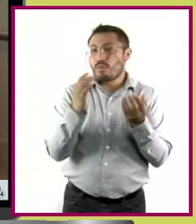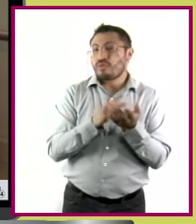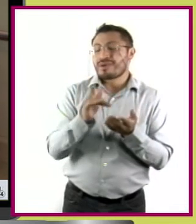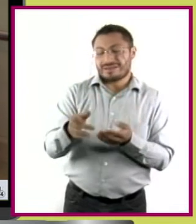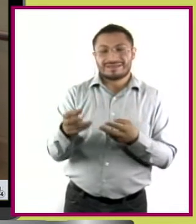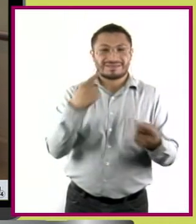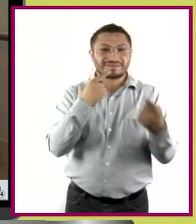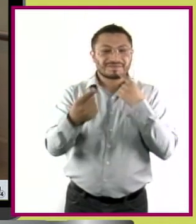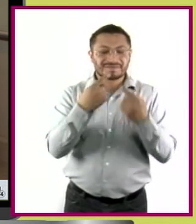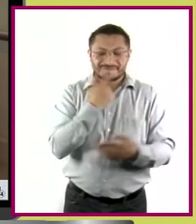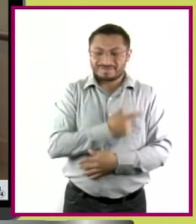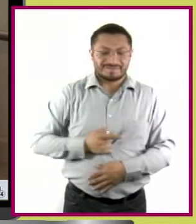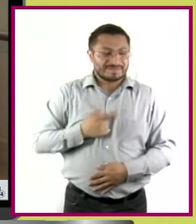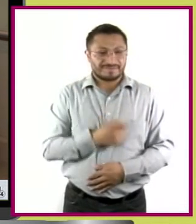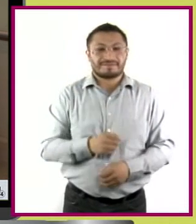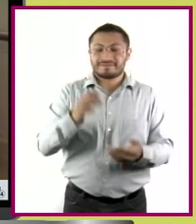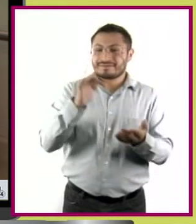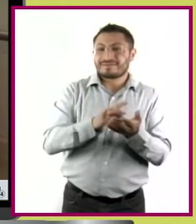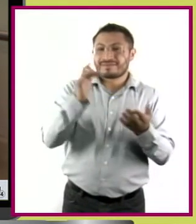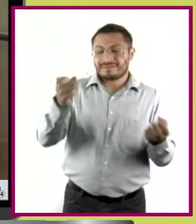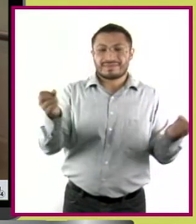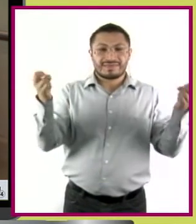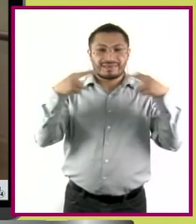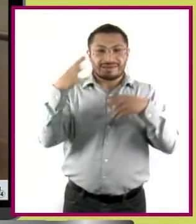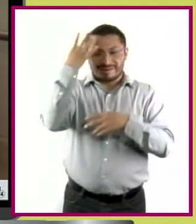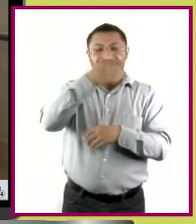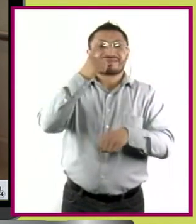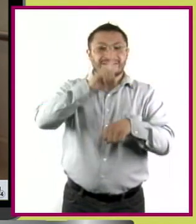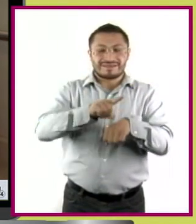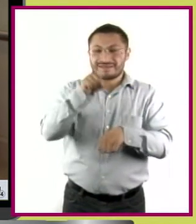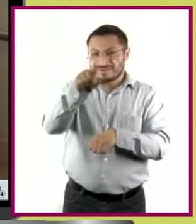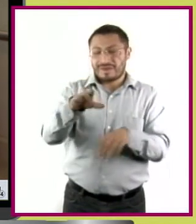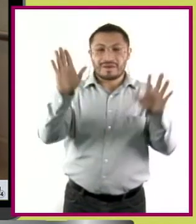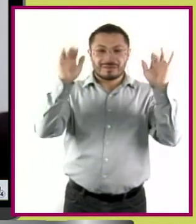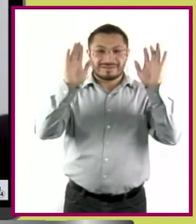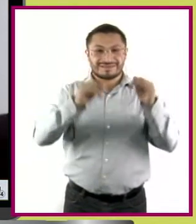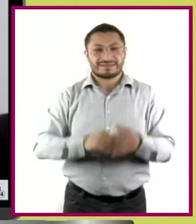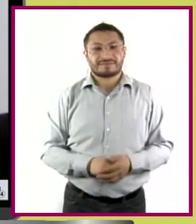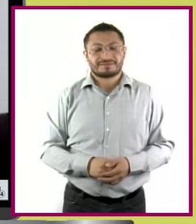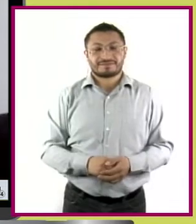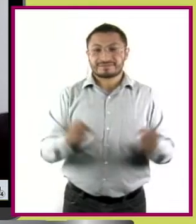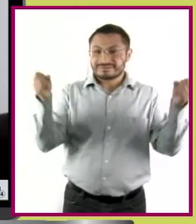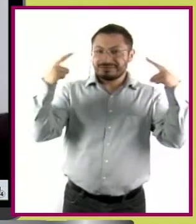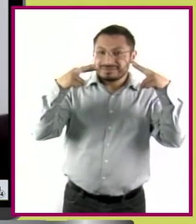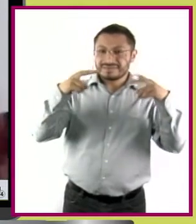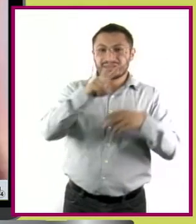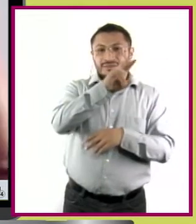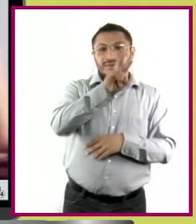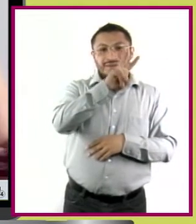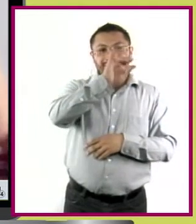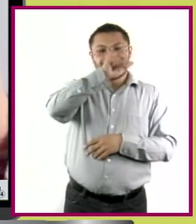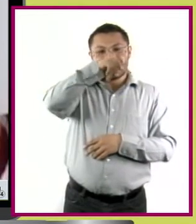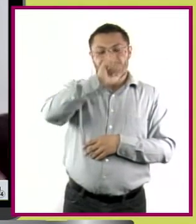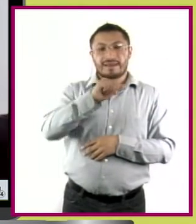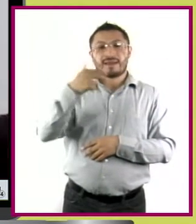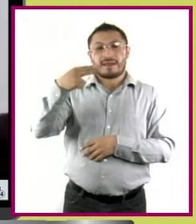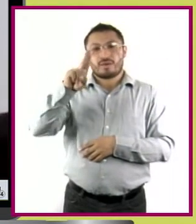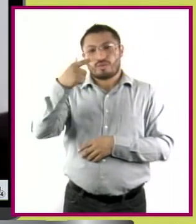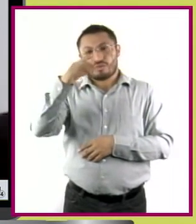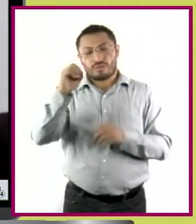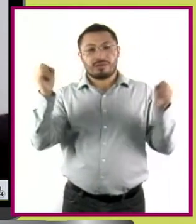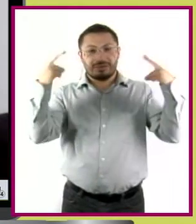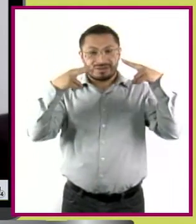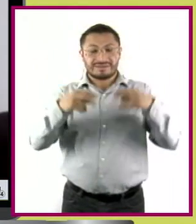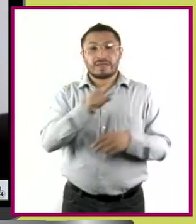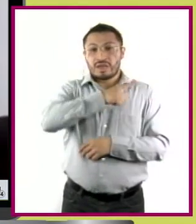encantó platicar contigo. Gracias, que tengas lindo día. Bye. Bye. Hasta luego, Viviana. Hasta luego, Hugo.